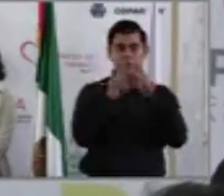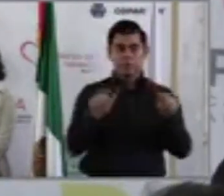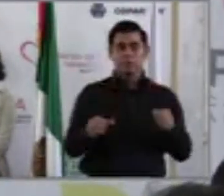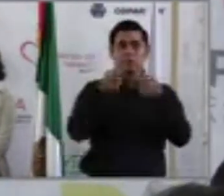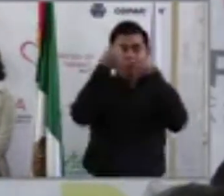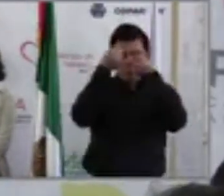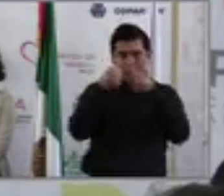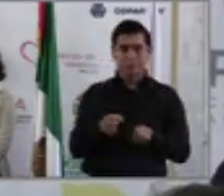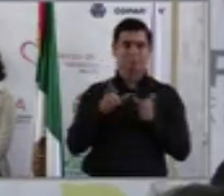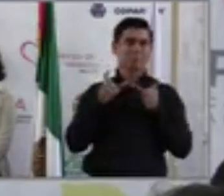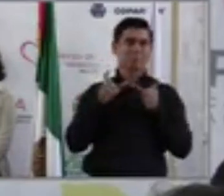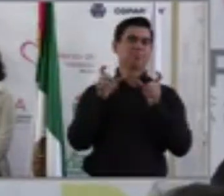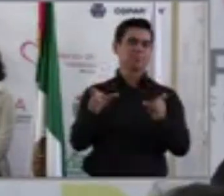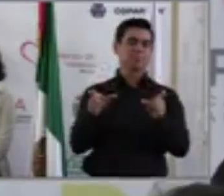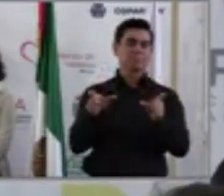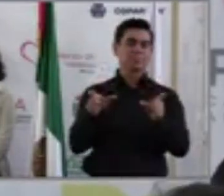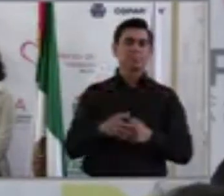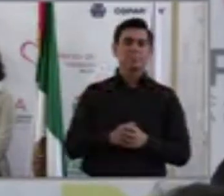seguridad